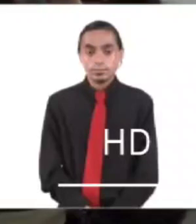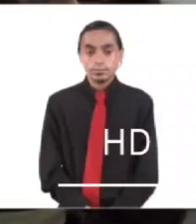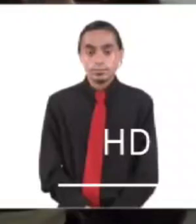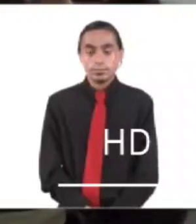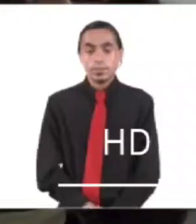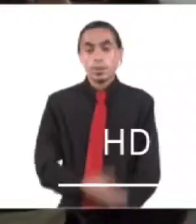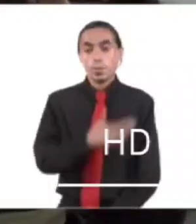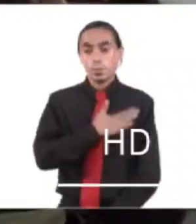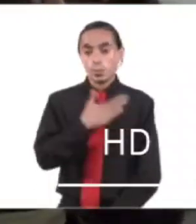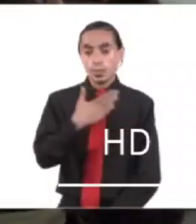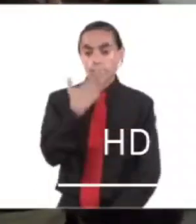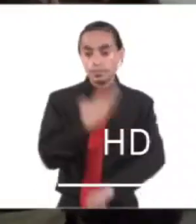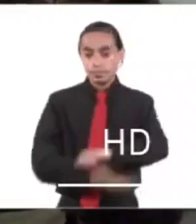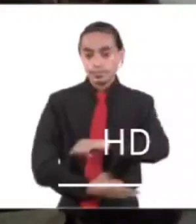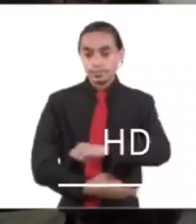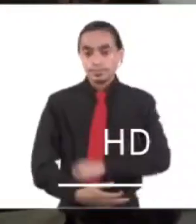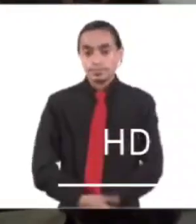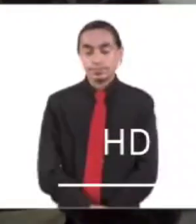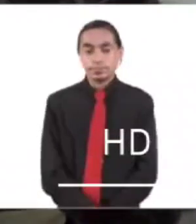Pues muy buenas tardes,